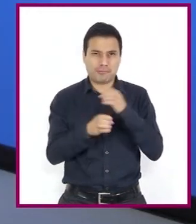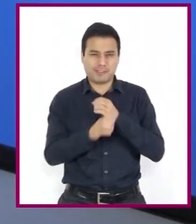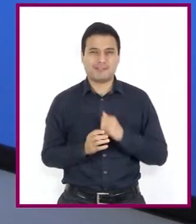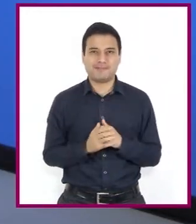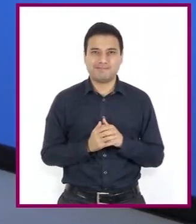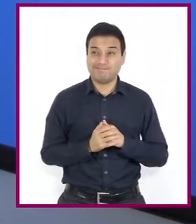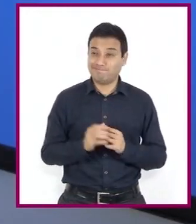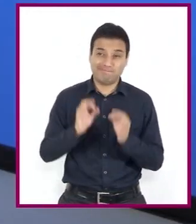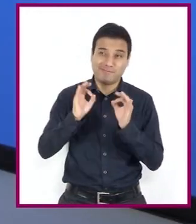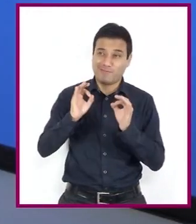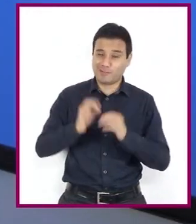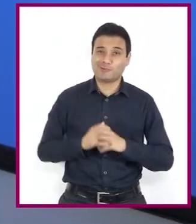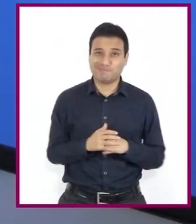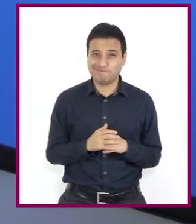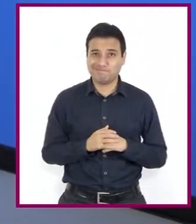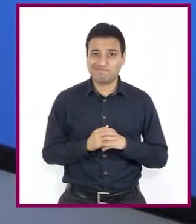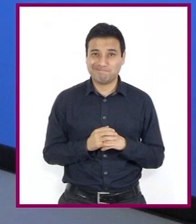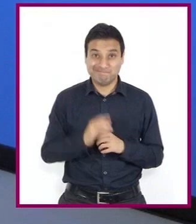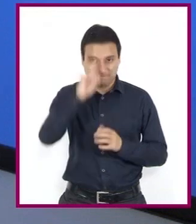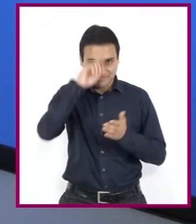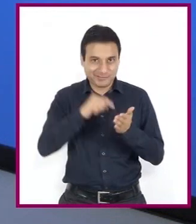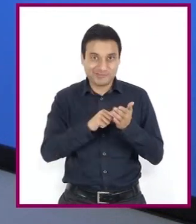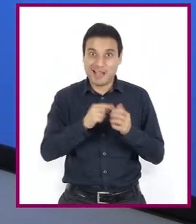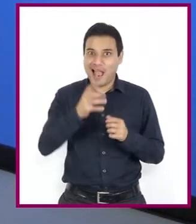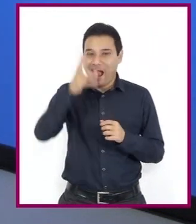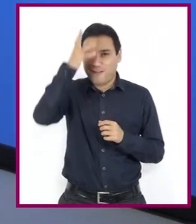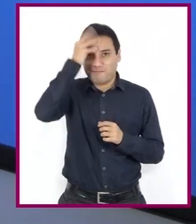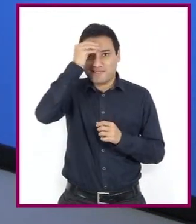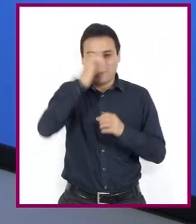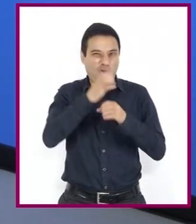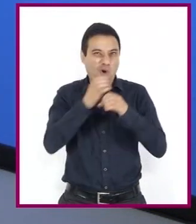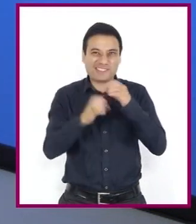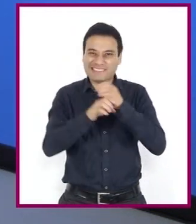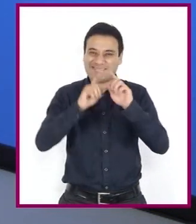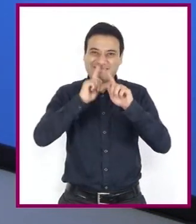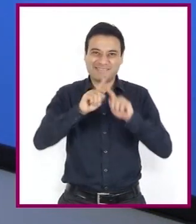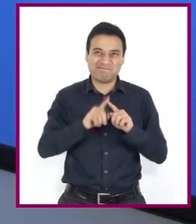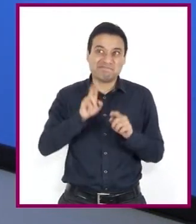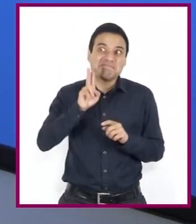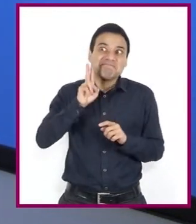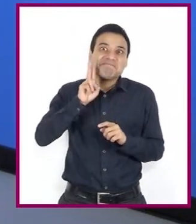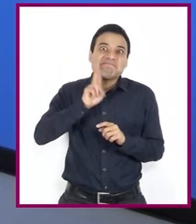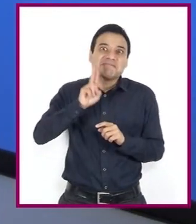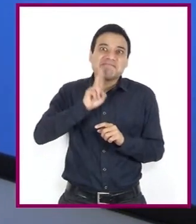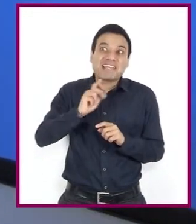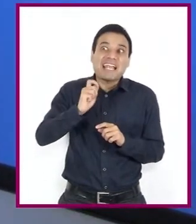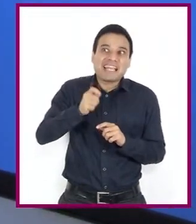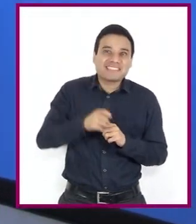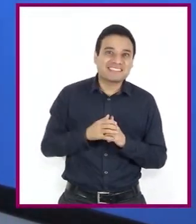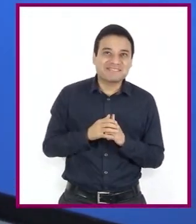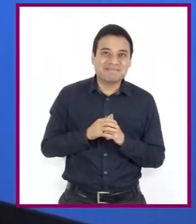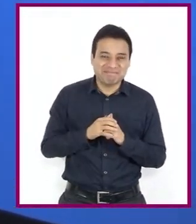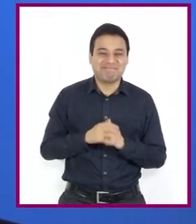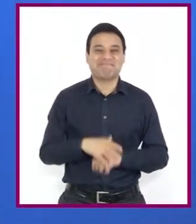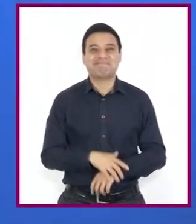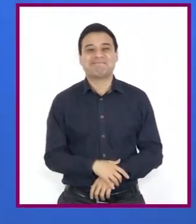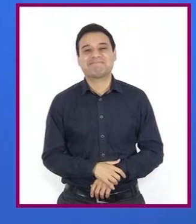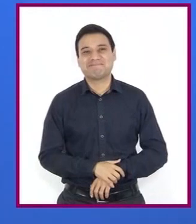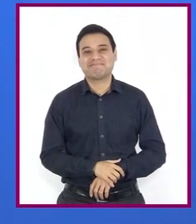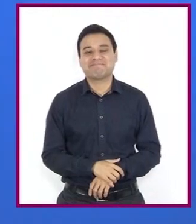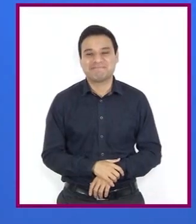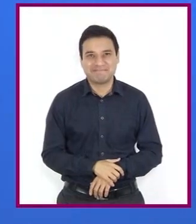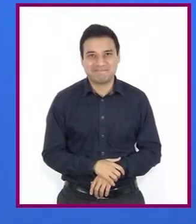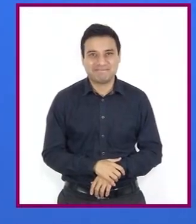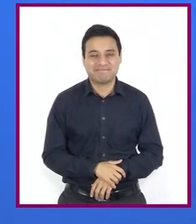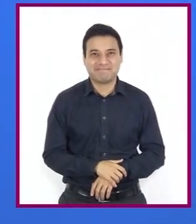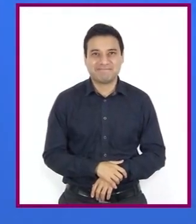Perfecto, profesor. Seguramente aprenderemos mucho. Vayamos a ver qué encontramos. Vamos.